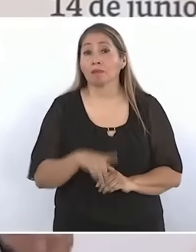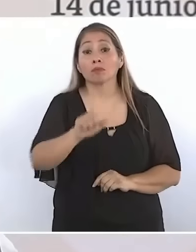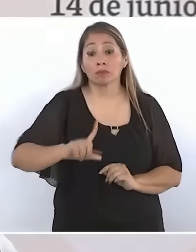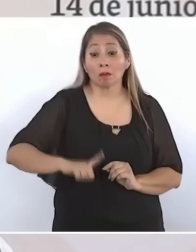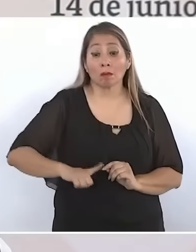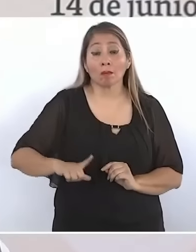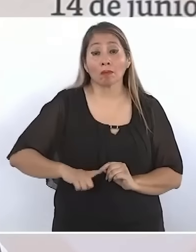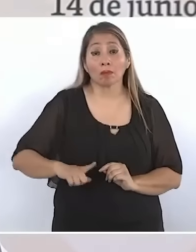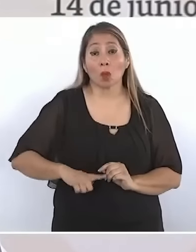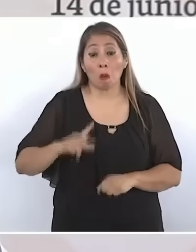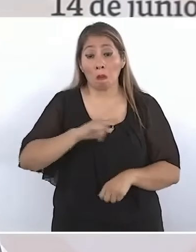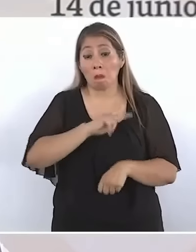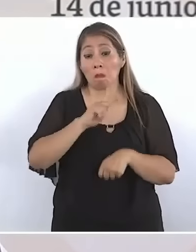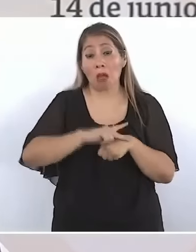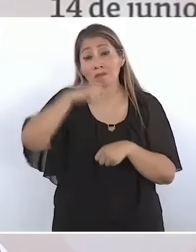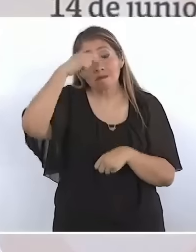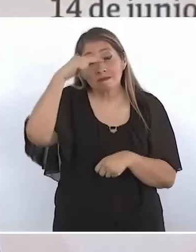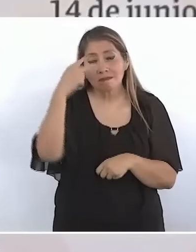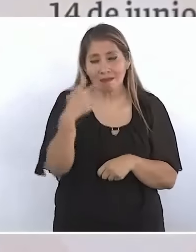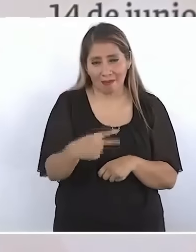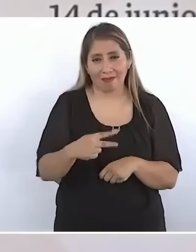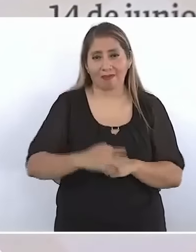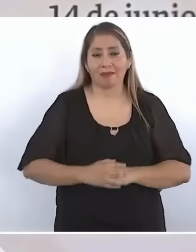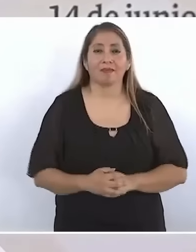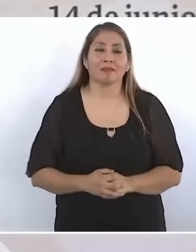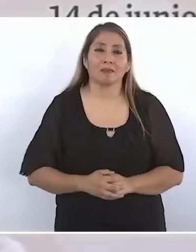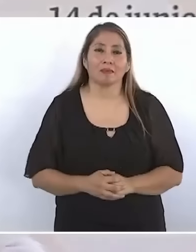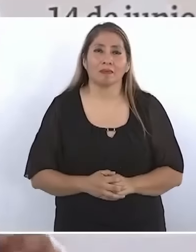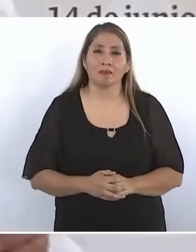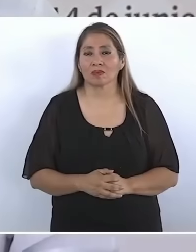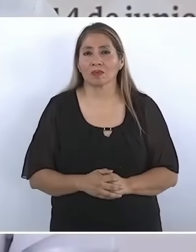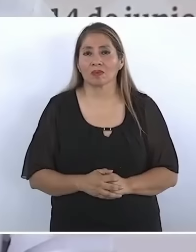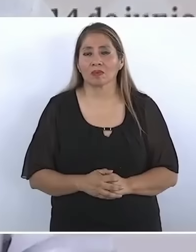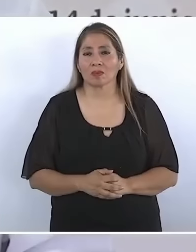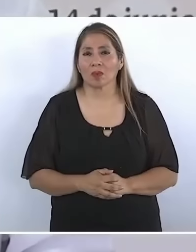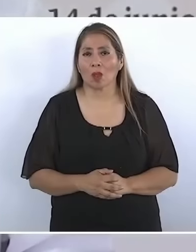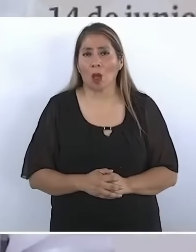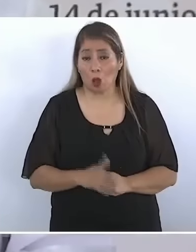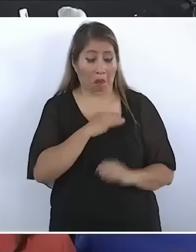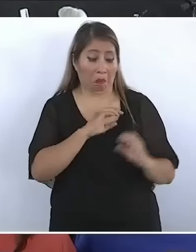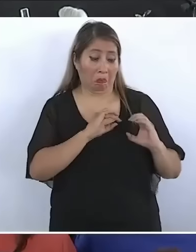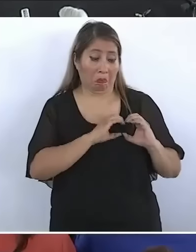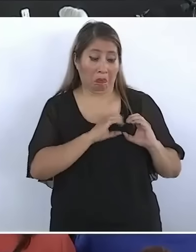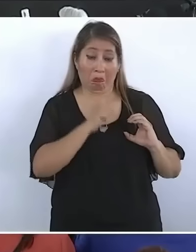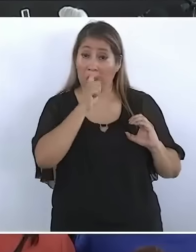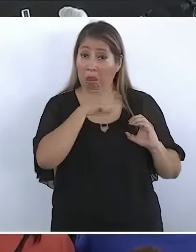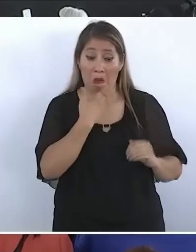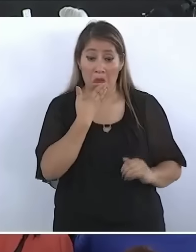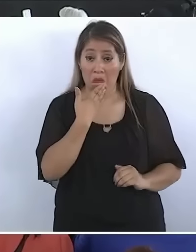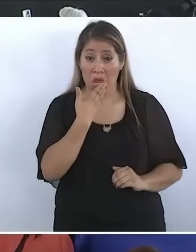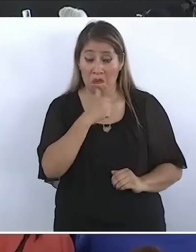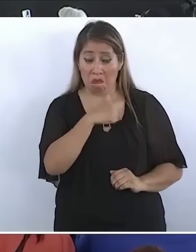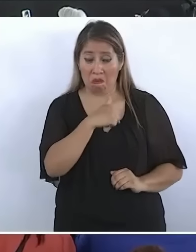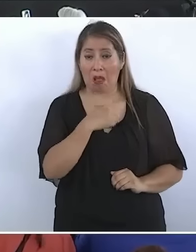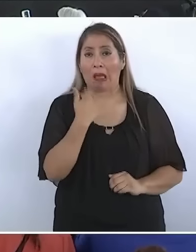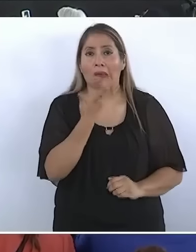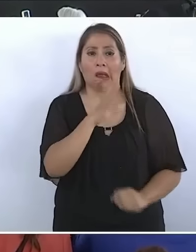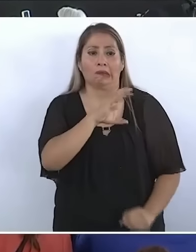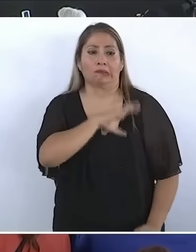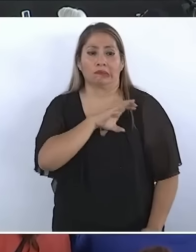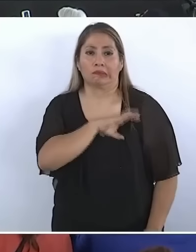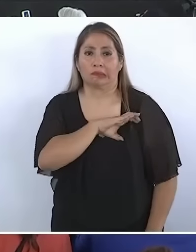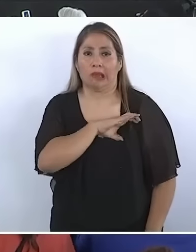gobernar un país. El que se tenga un buen corazón y que quiera al